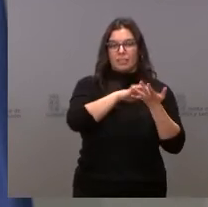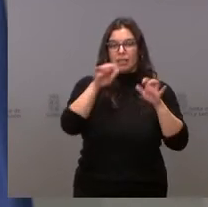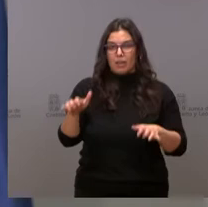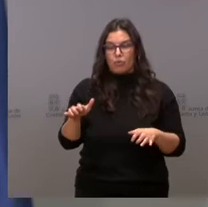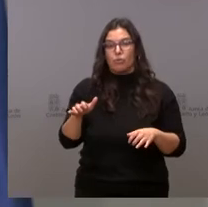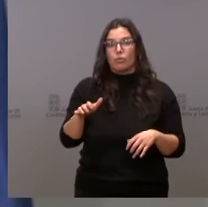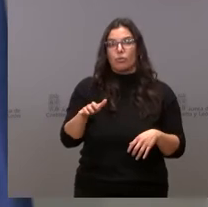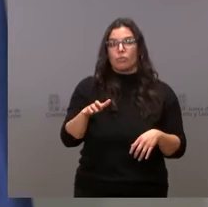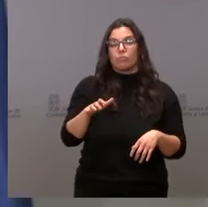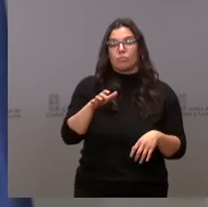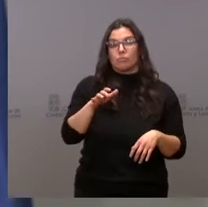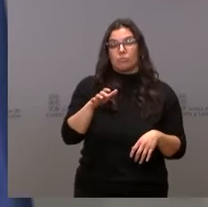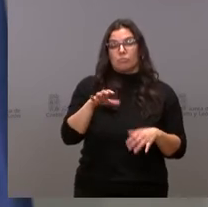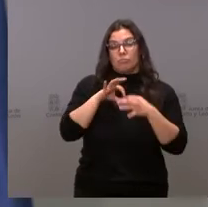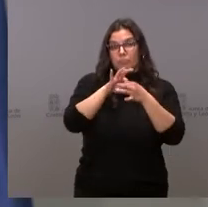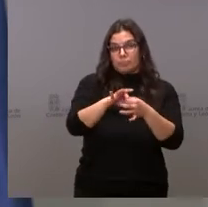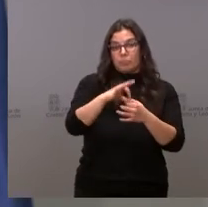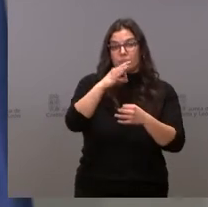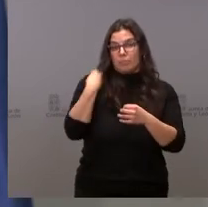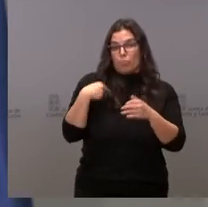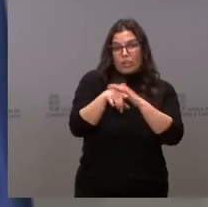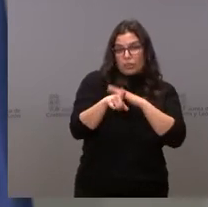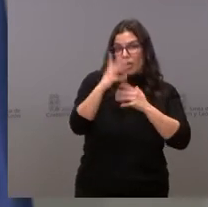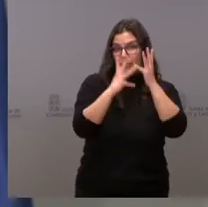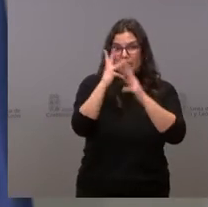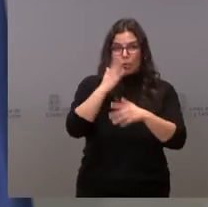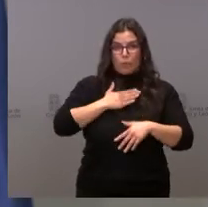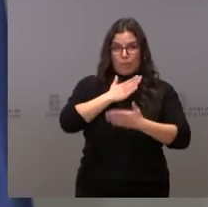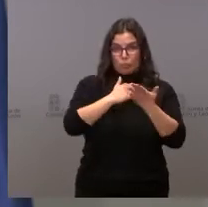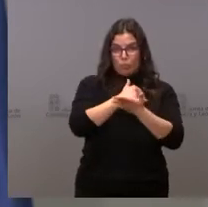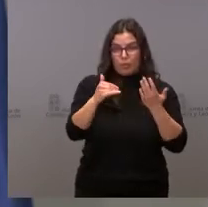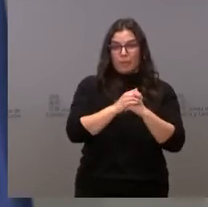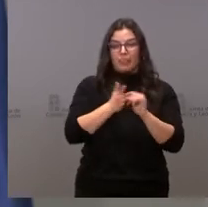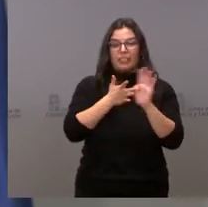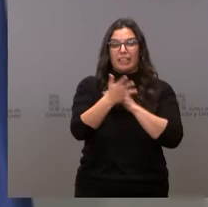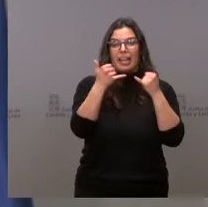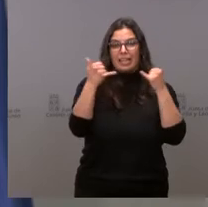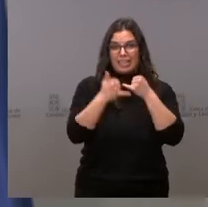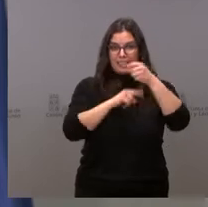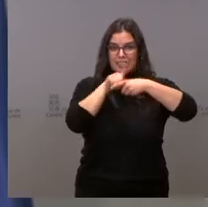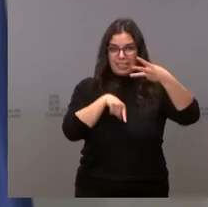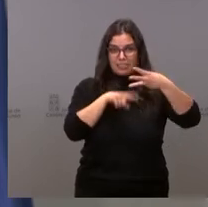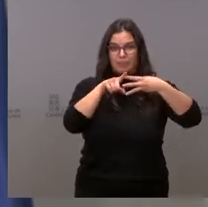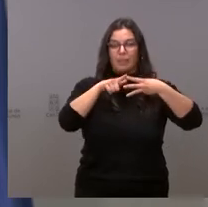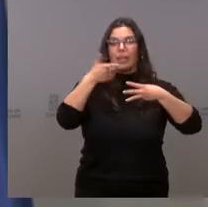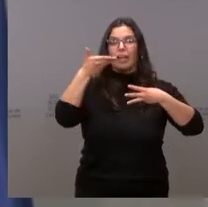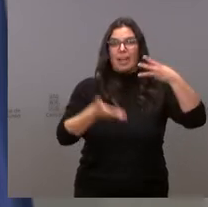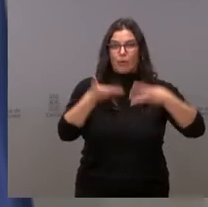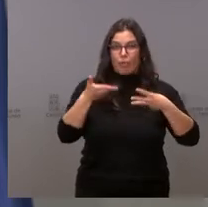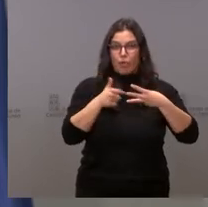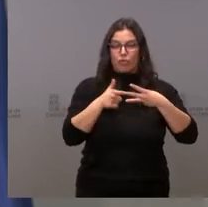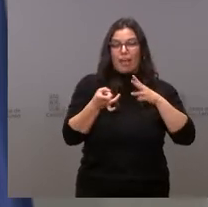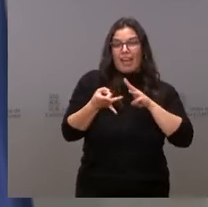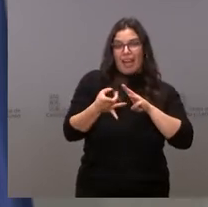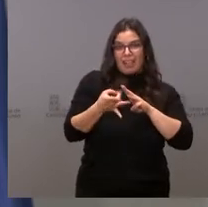consecuencia de la actividad de la administración autonómica se establece en tres ejes la evaluación calidad de los servicios